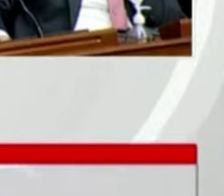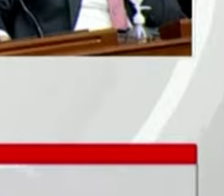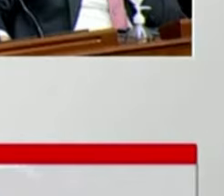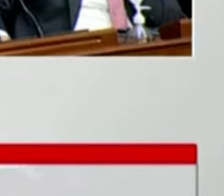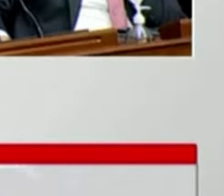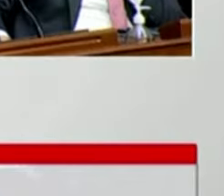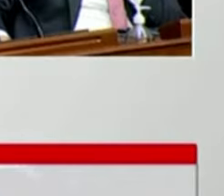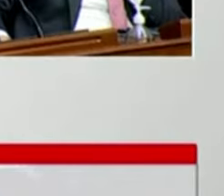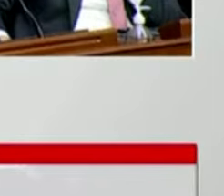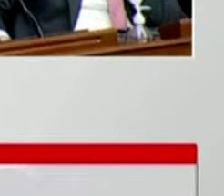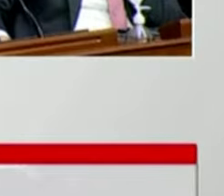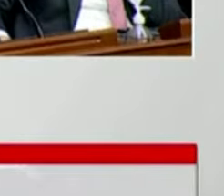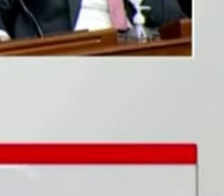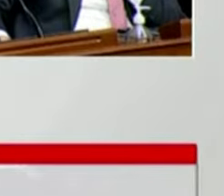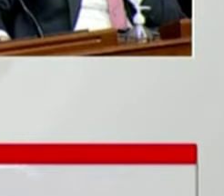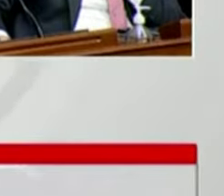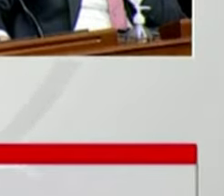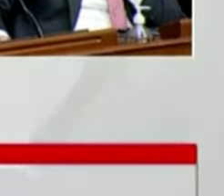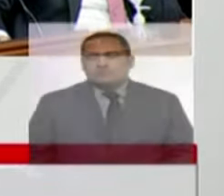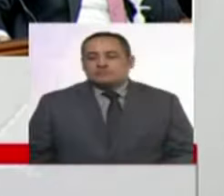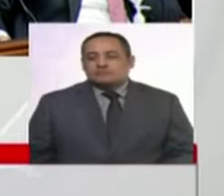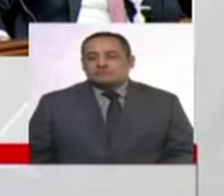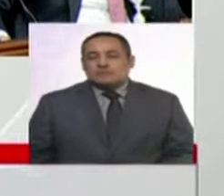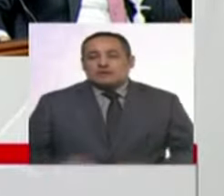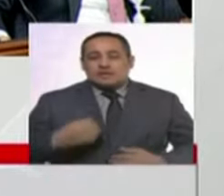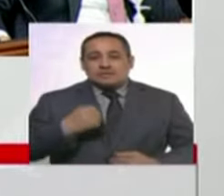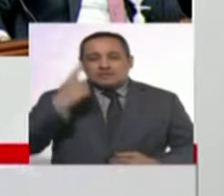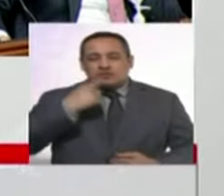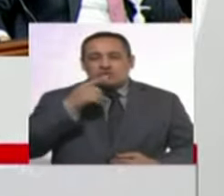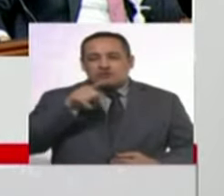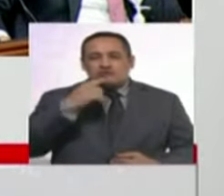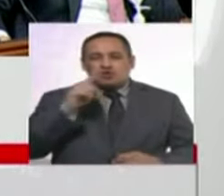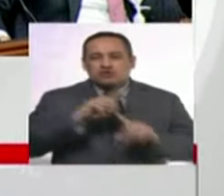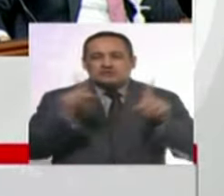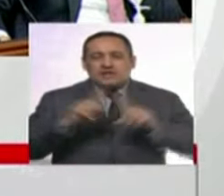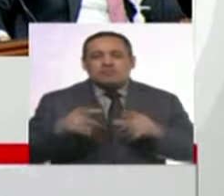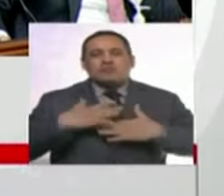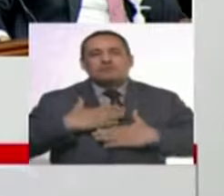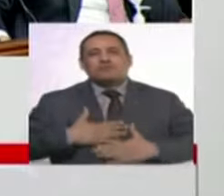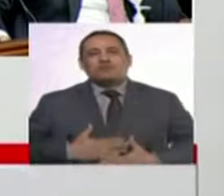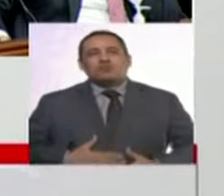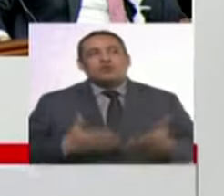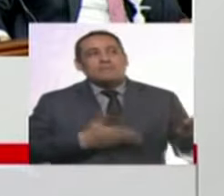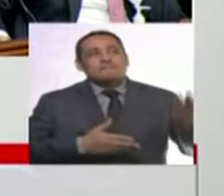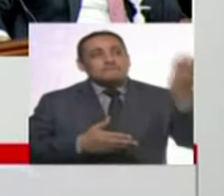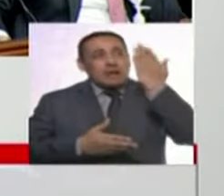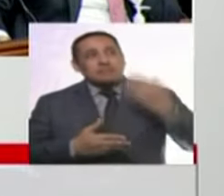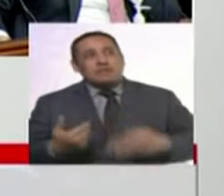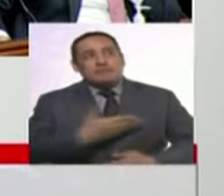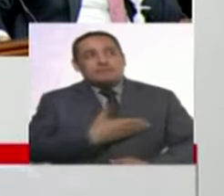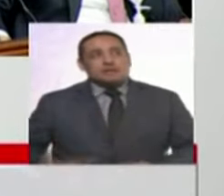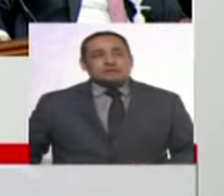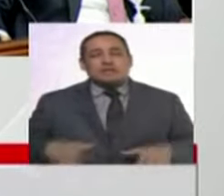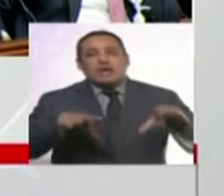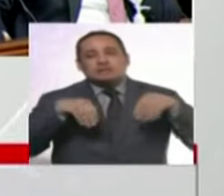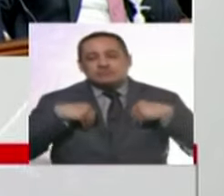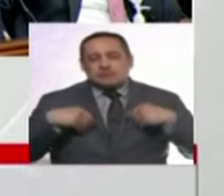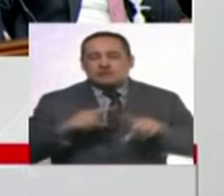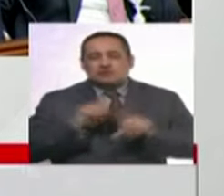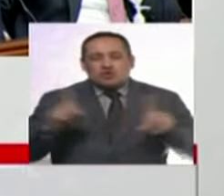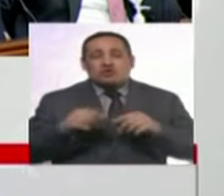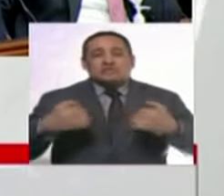el ministro entienda eso no se haga usted no sea usted tan complaciente con los deseos de presidente porque Es evidente